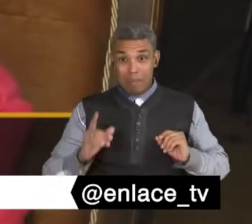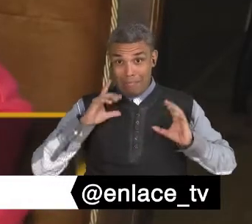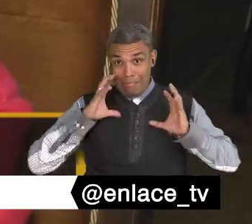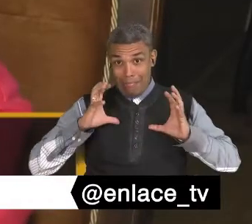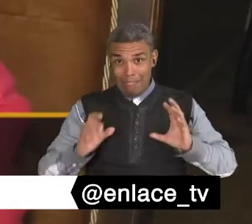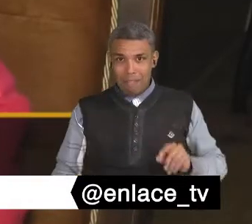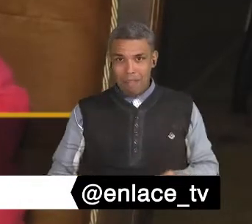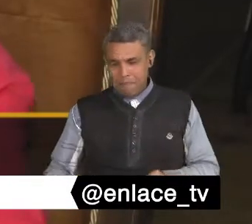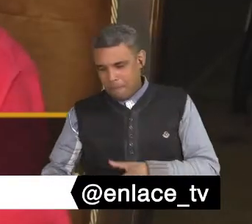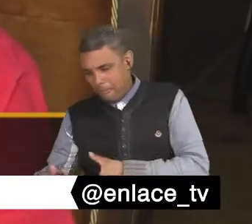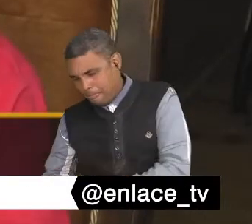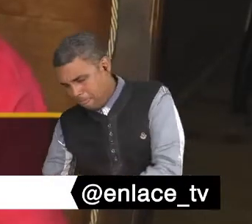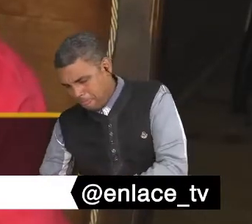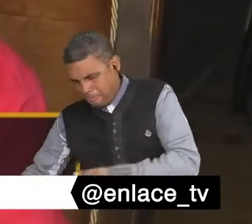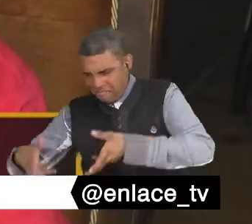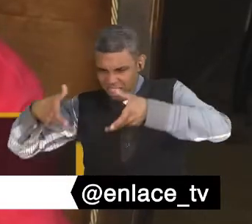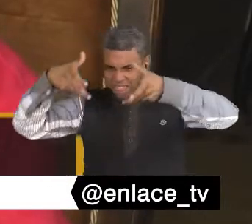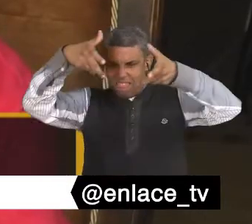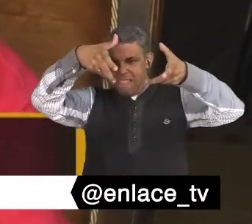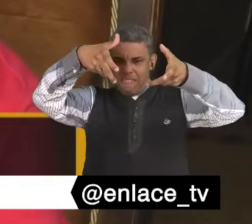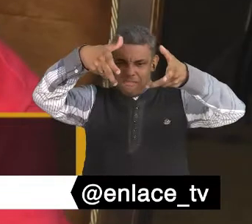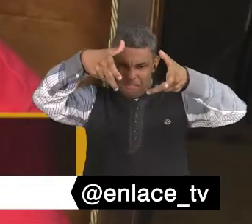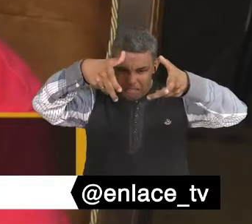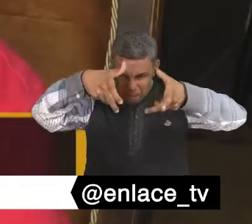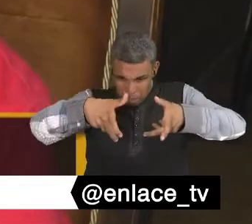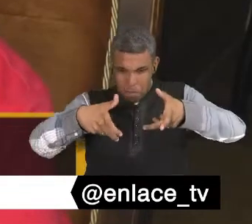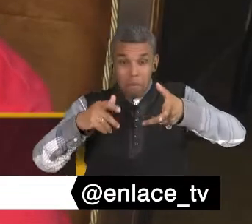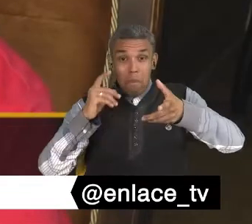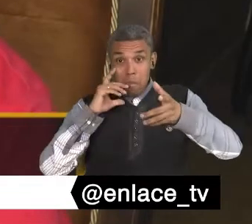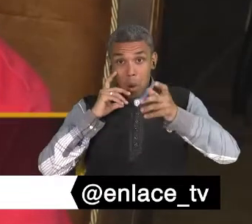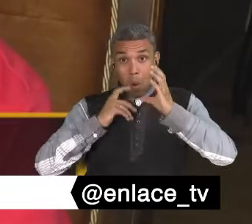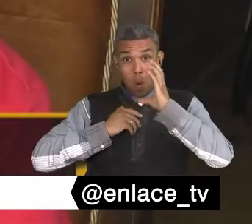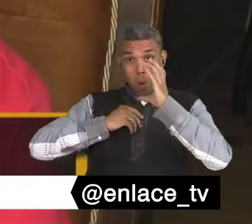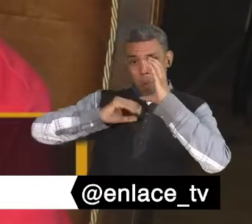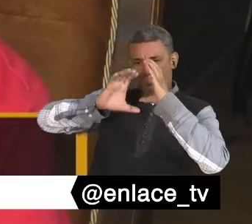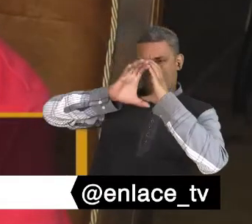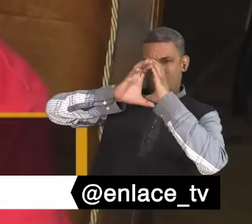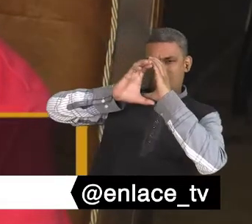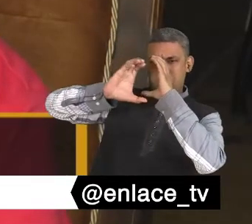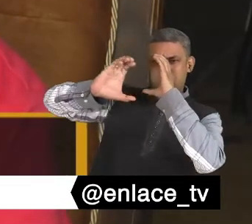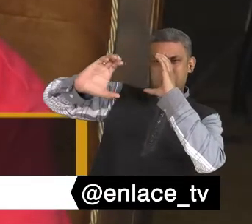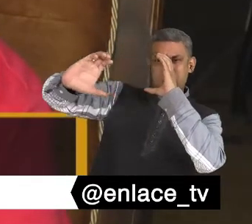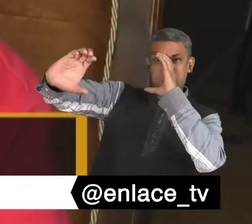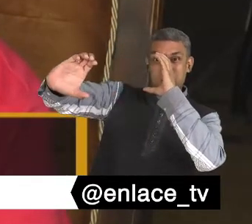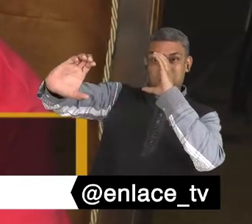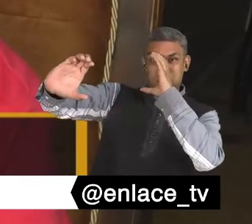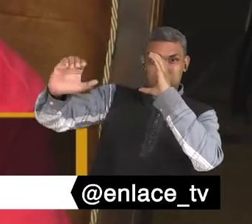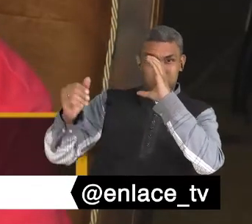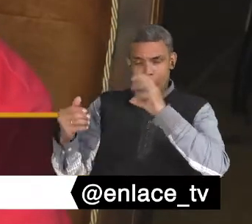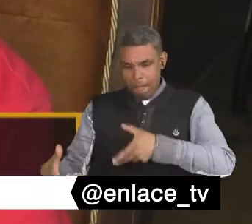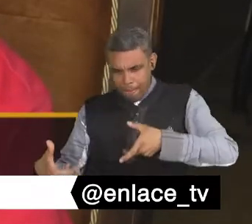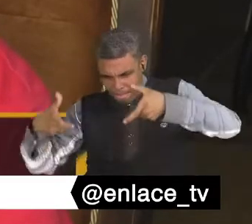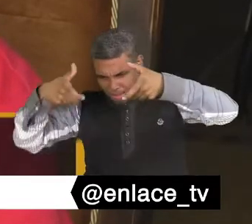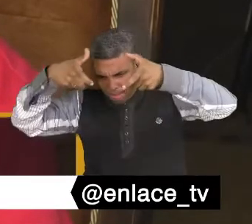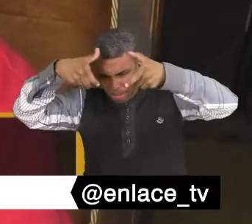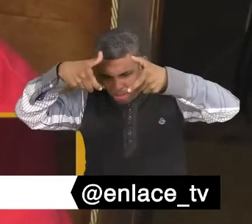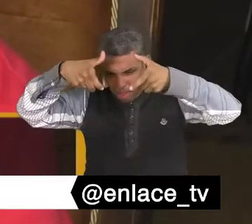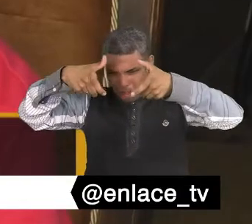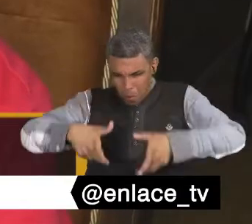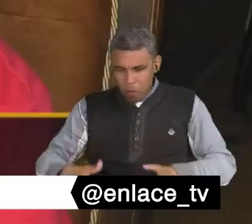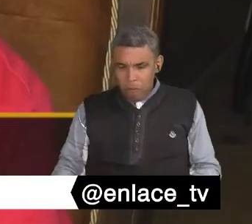unos primero, empezamos el primer cañón que hicimos, le metimos balineras, de todo. Y